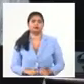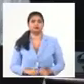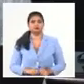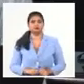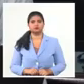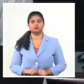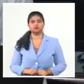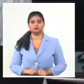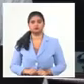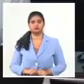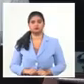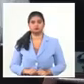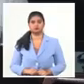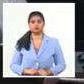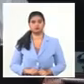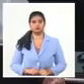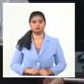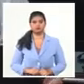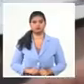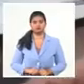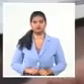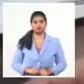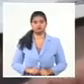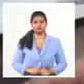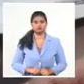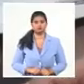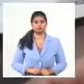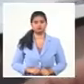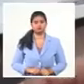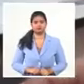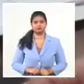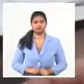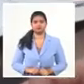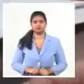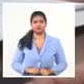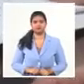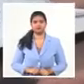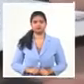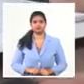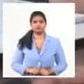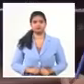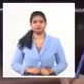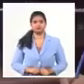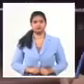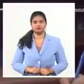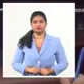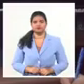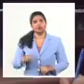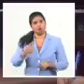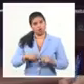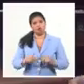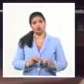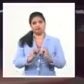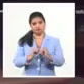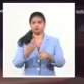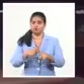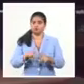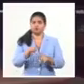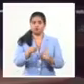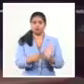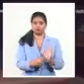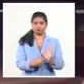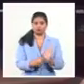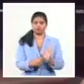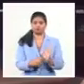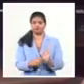situaciones tan complejas y desagradables que afectan a toda nuestra población. Hay que destacar también que a